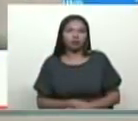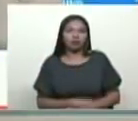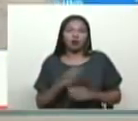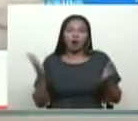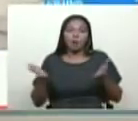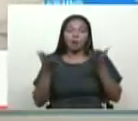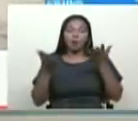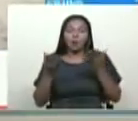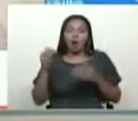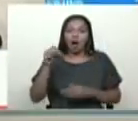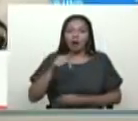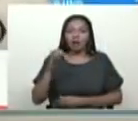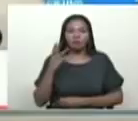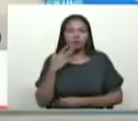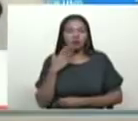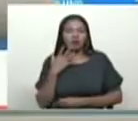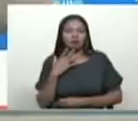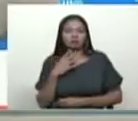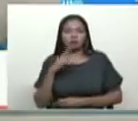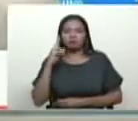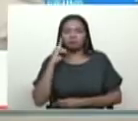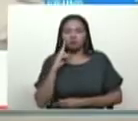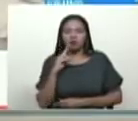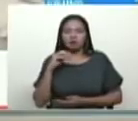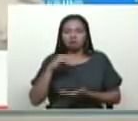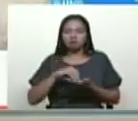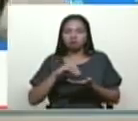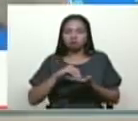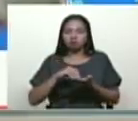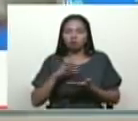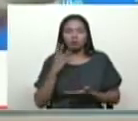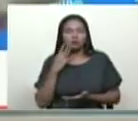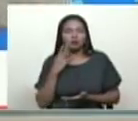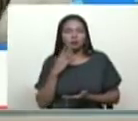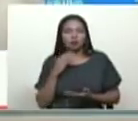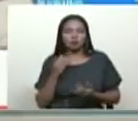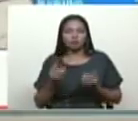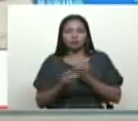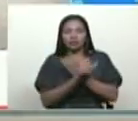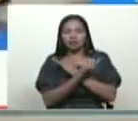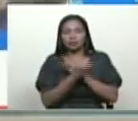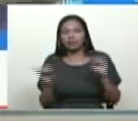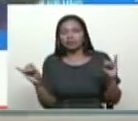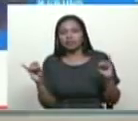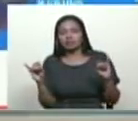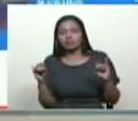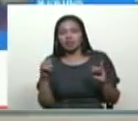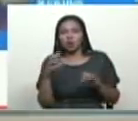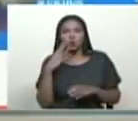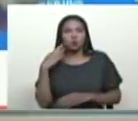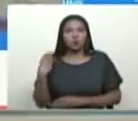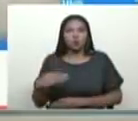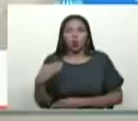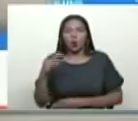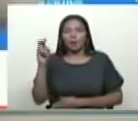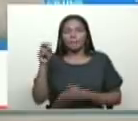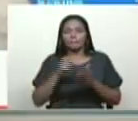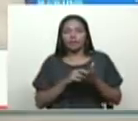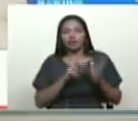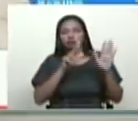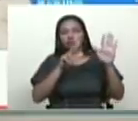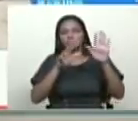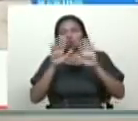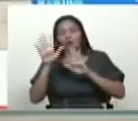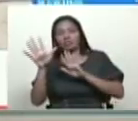Surgirían aquí cuando Bolívar planteó la independencia, siendo un joven en 1810...